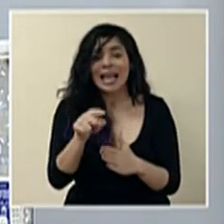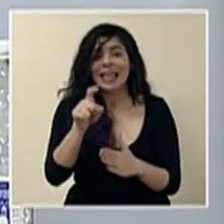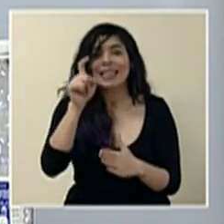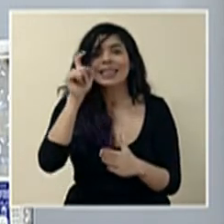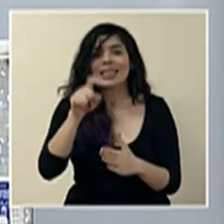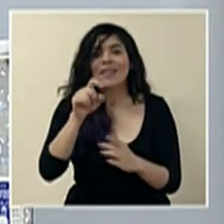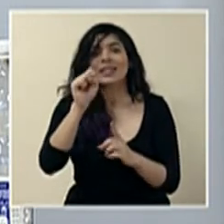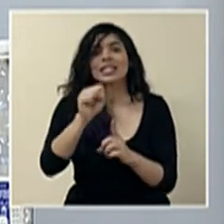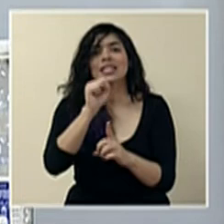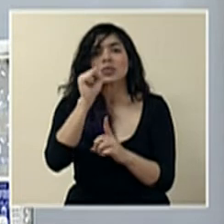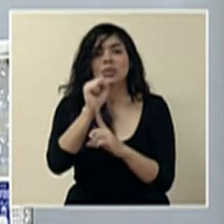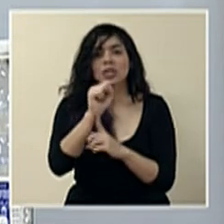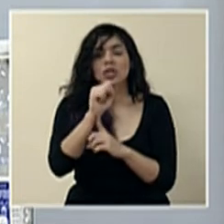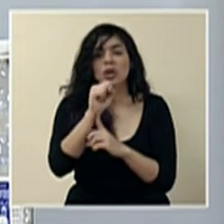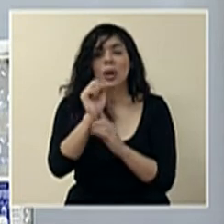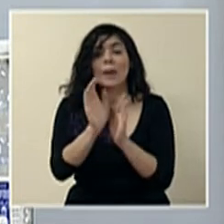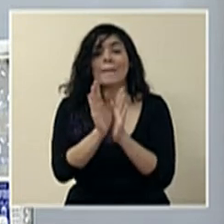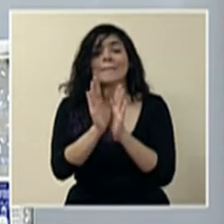una situación